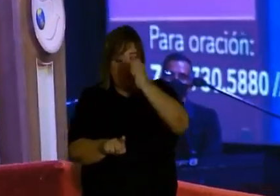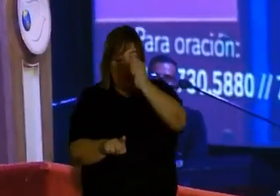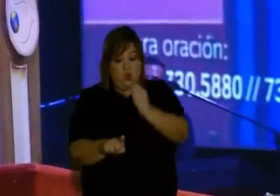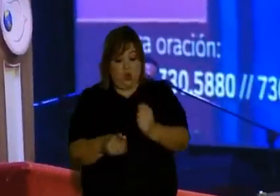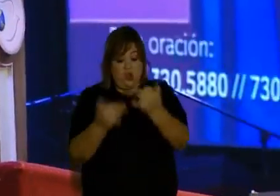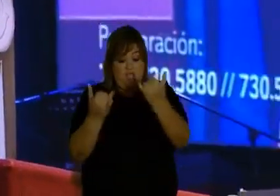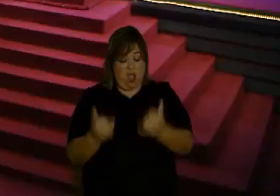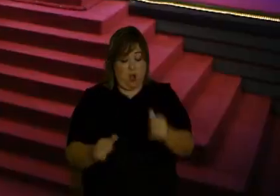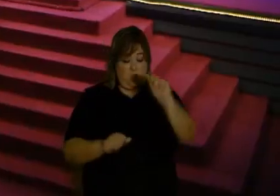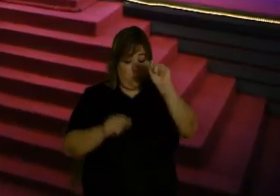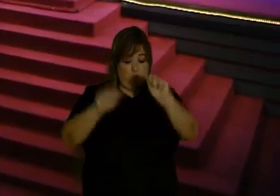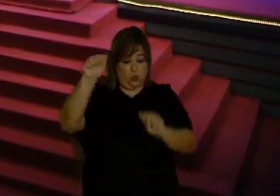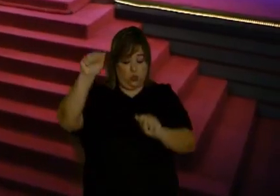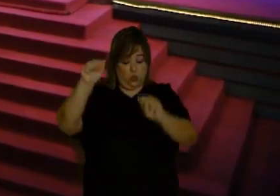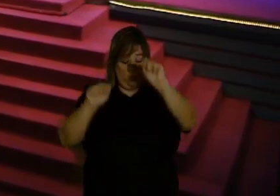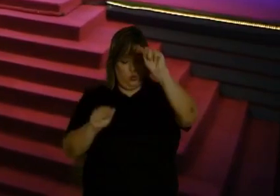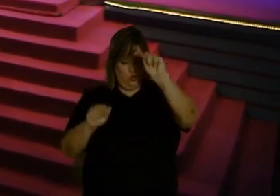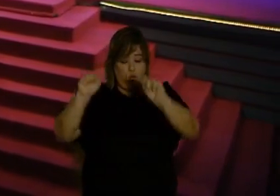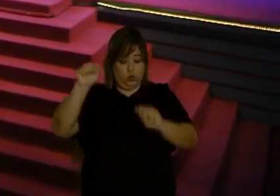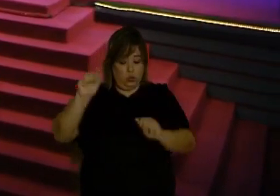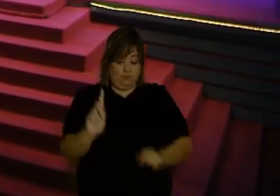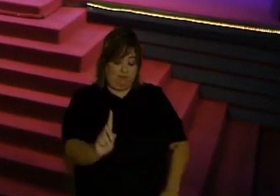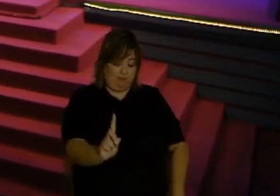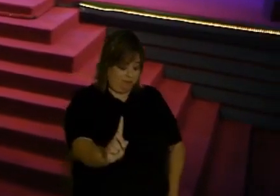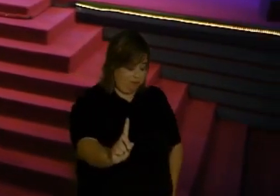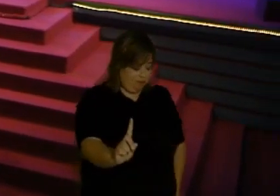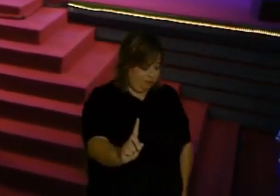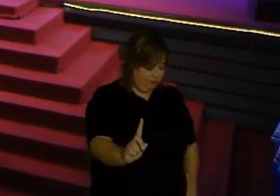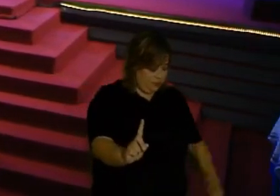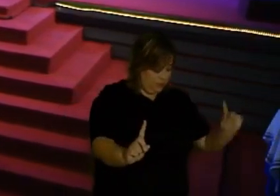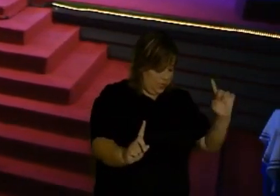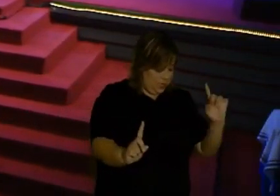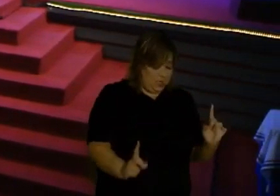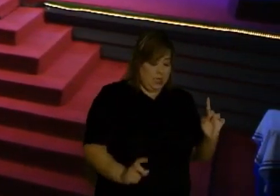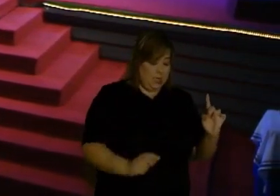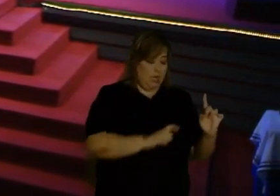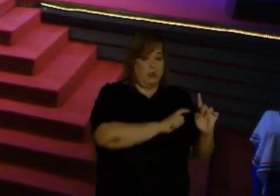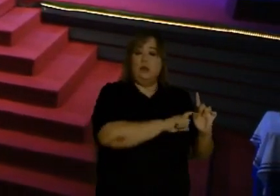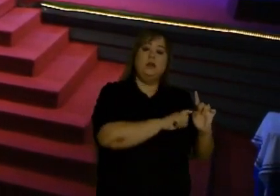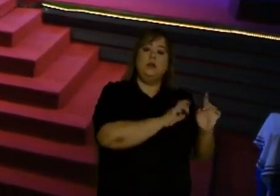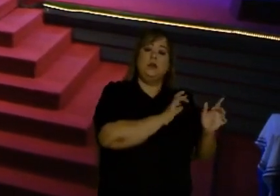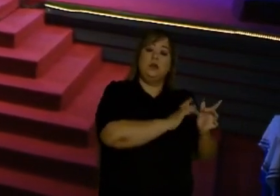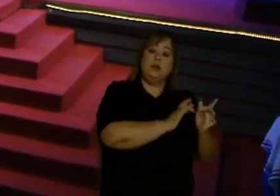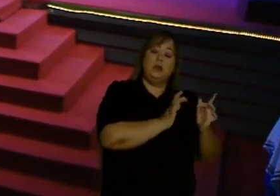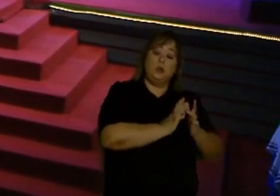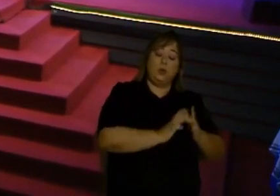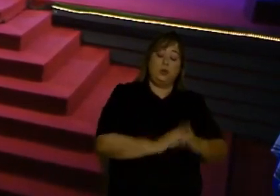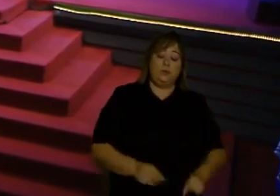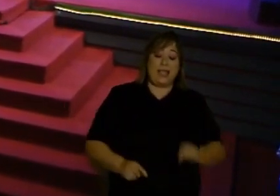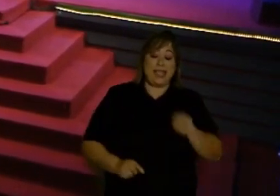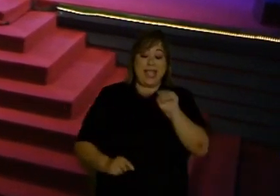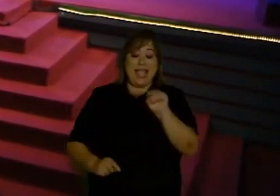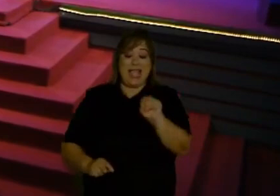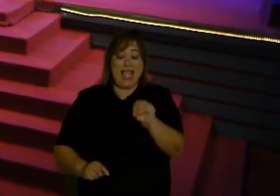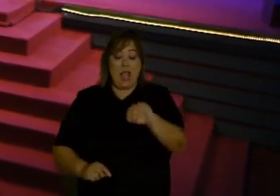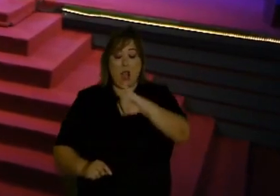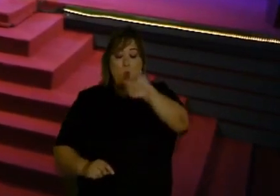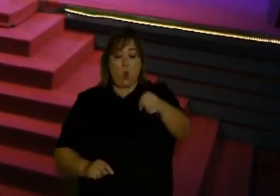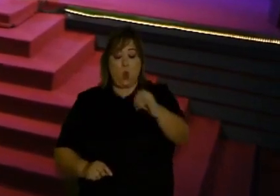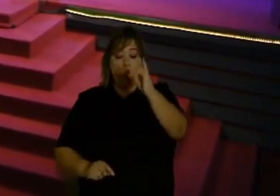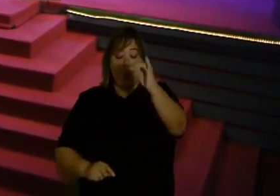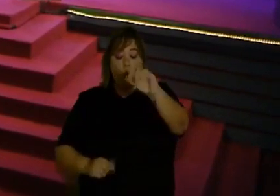Por favor, entienda el macro, el mensaje, lo que quiero decirle. Juan el Bautista manda a decirle con